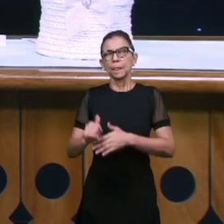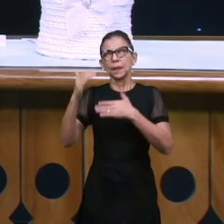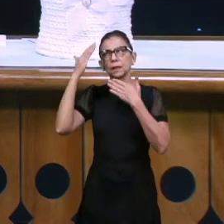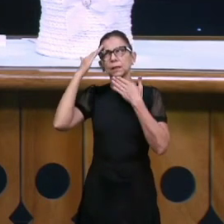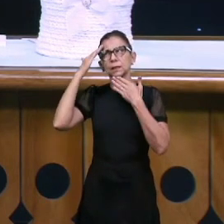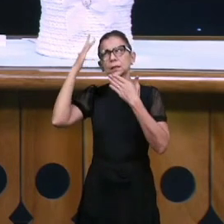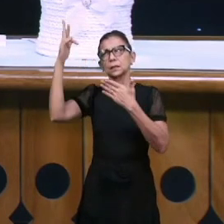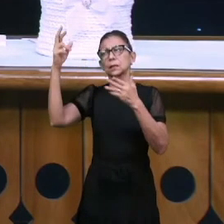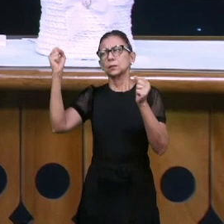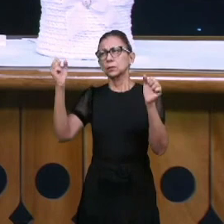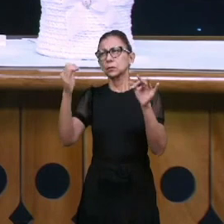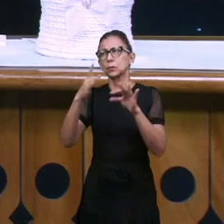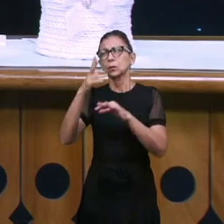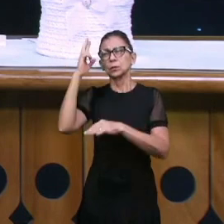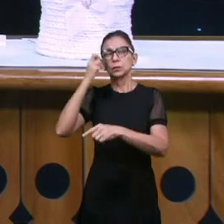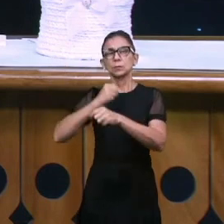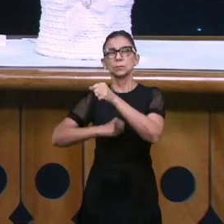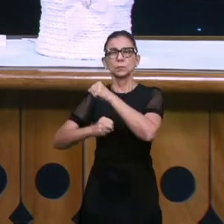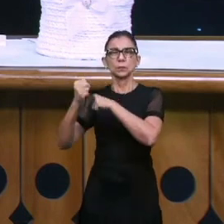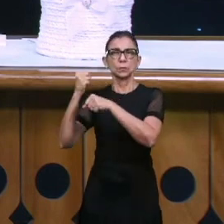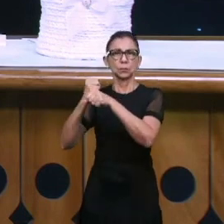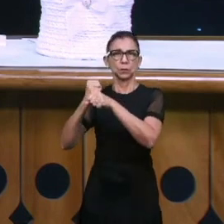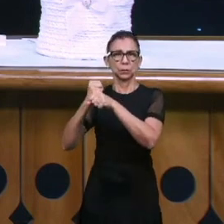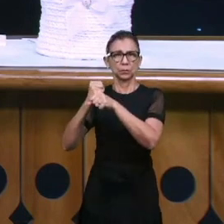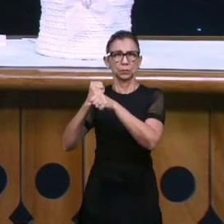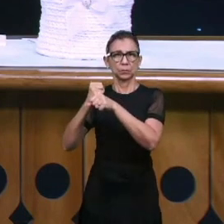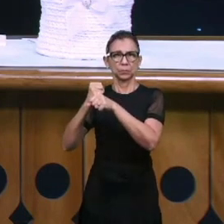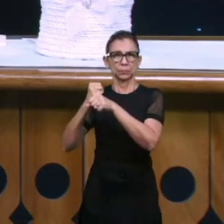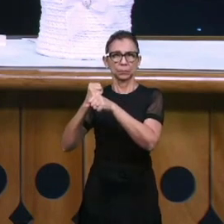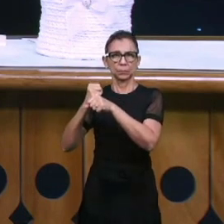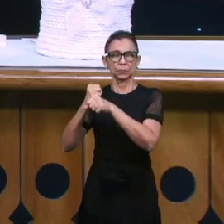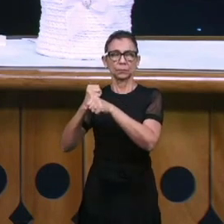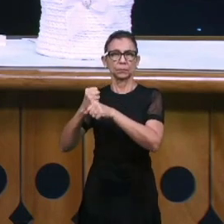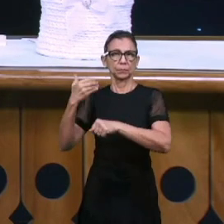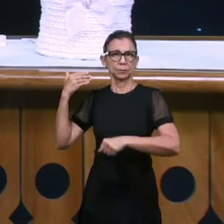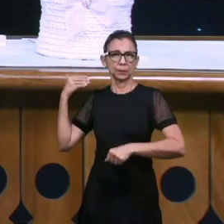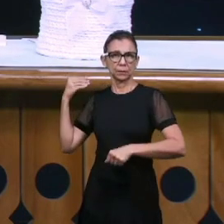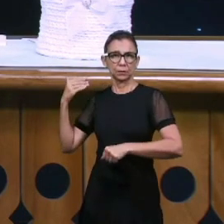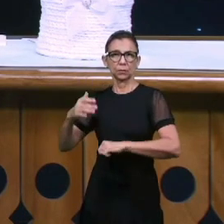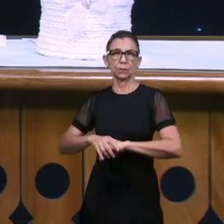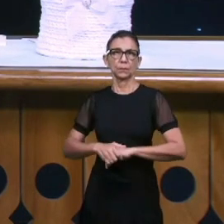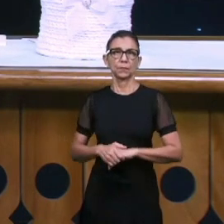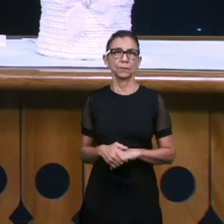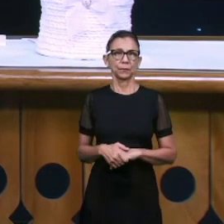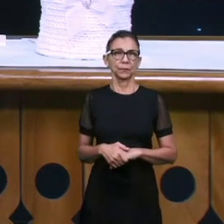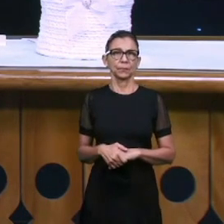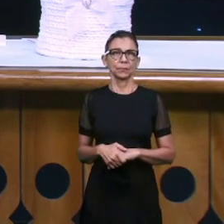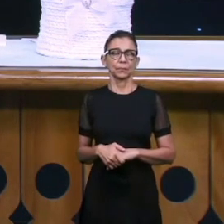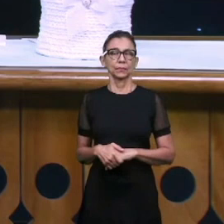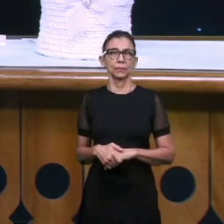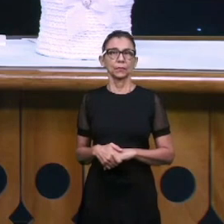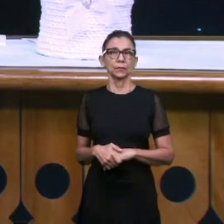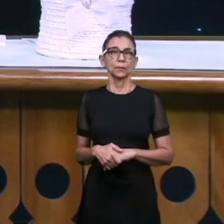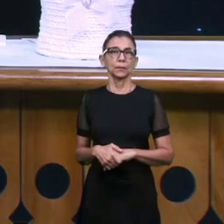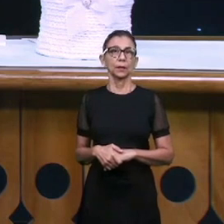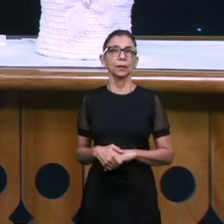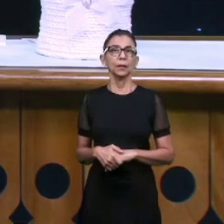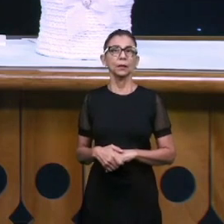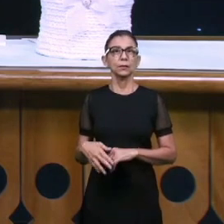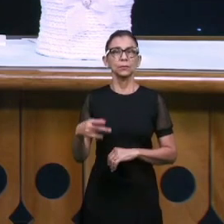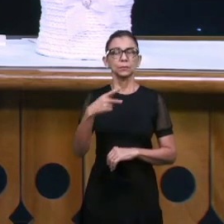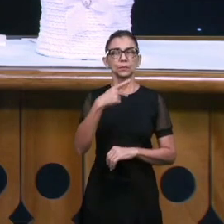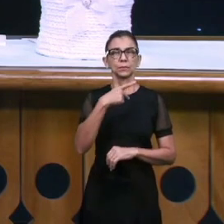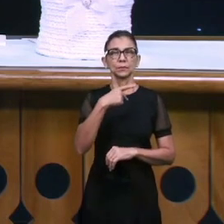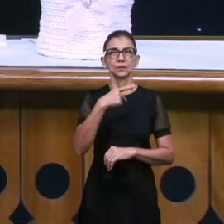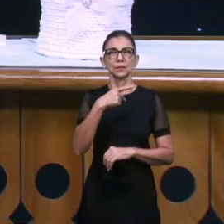glorificando al Señor por el año que pasó. Vamos a agradecer a Dios, invito al pastor Josías para esta glorificación por